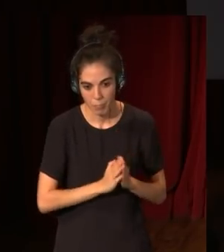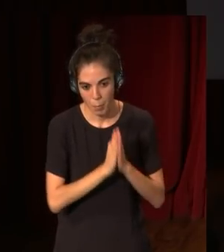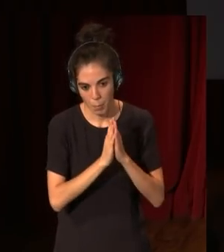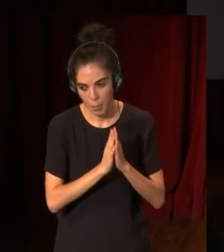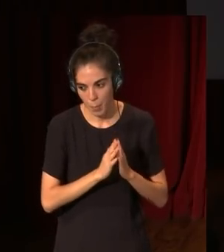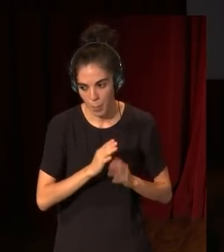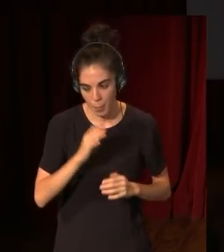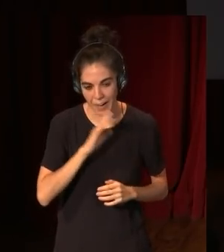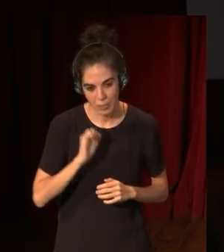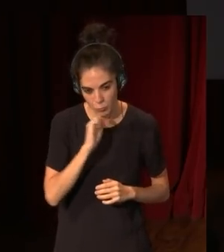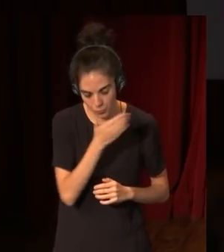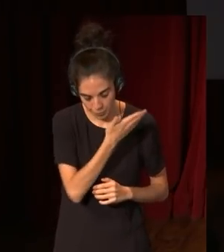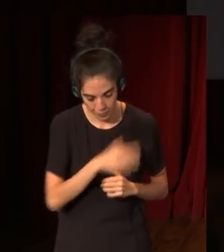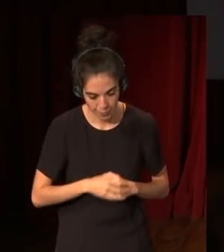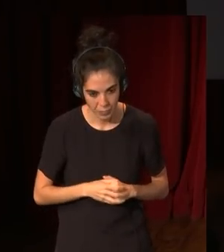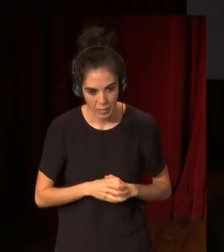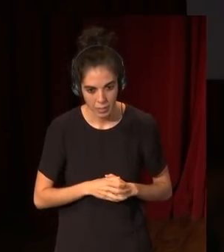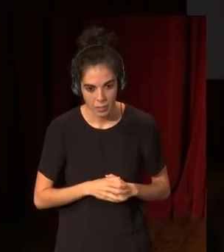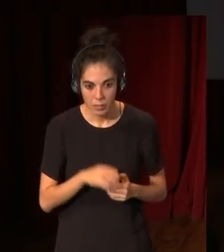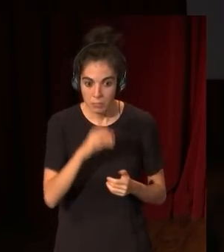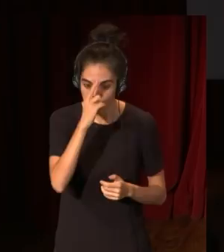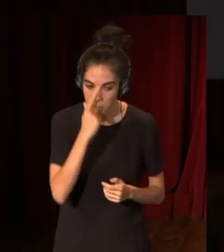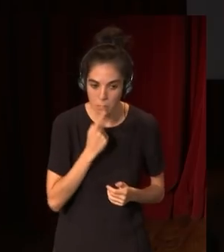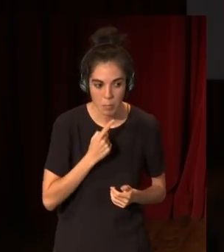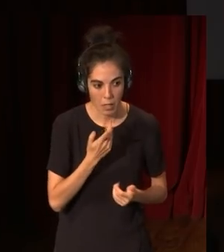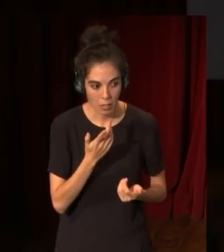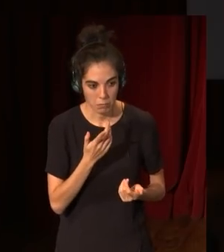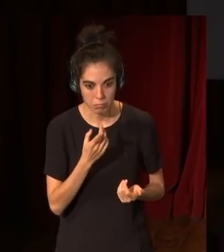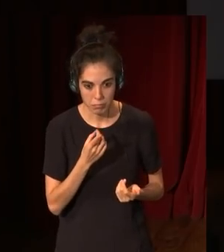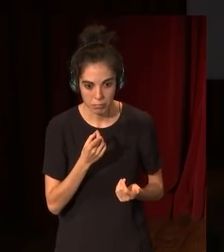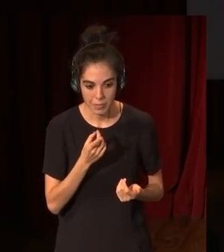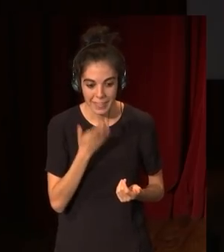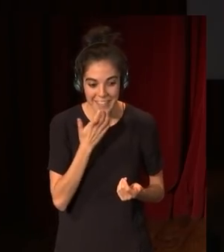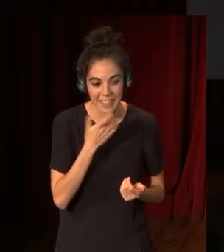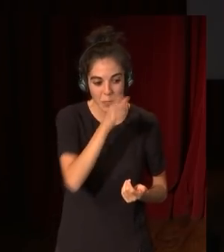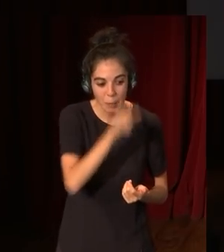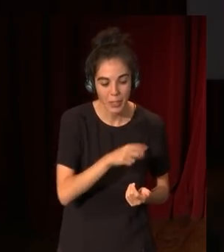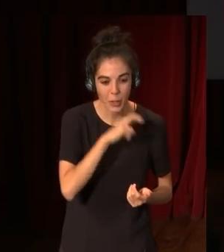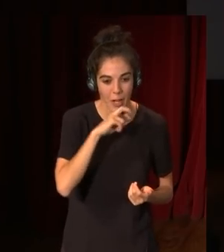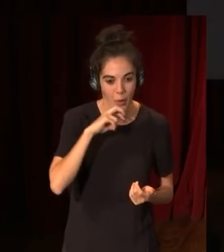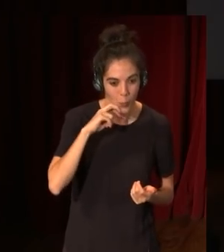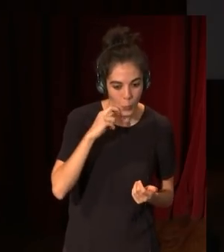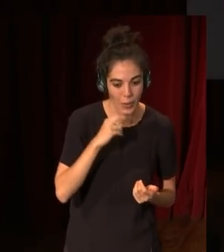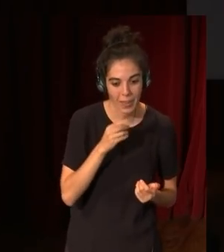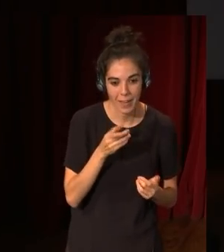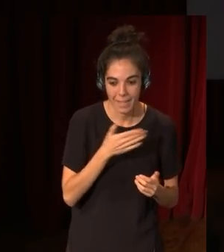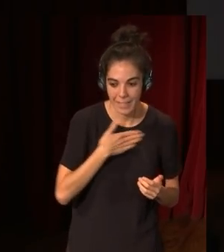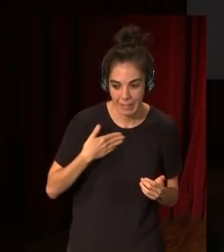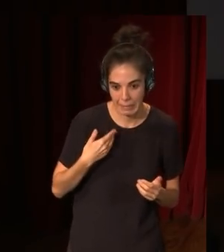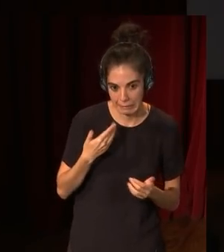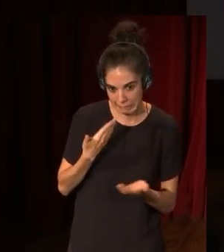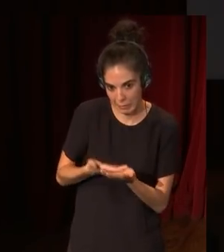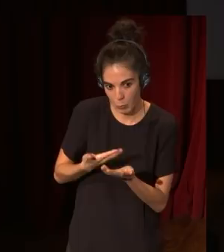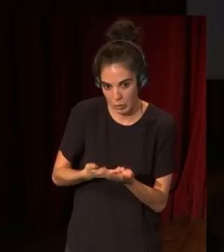duda muy elocuente si el que la encargó era un converso que quería demostrar la fidelidad de su conversión